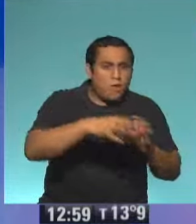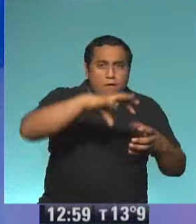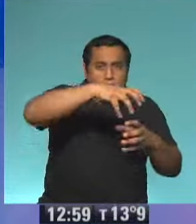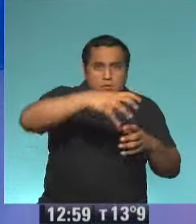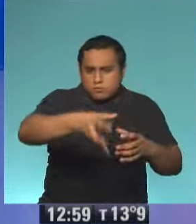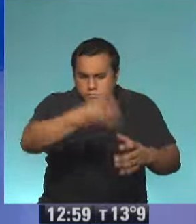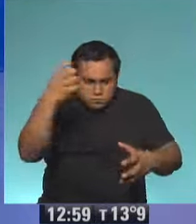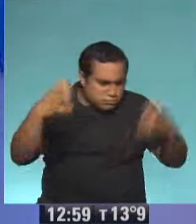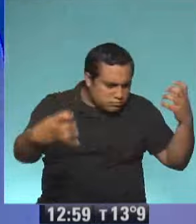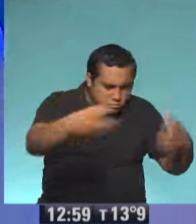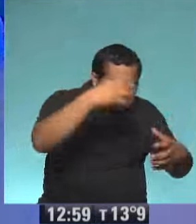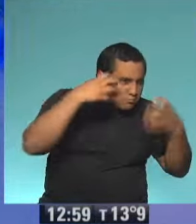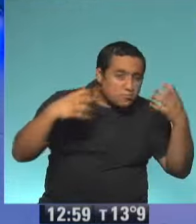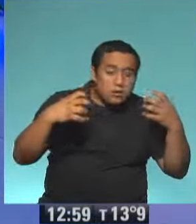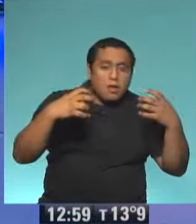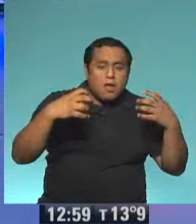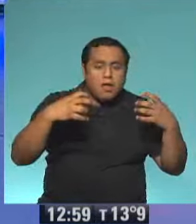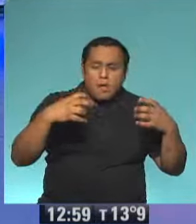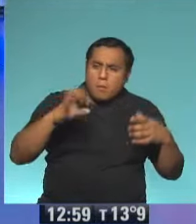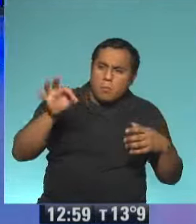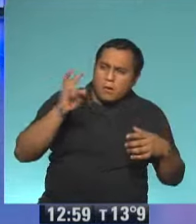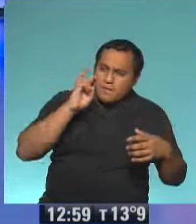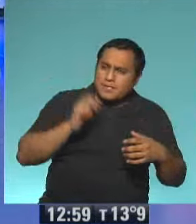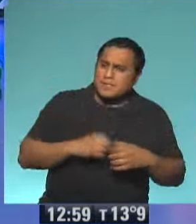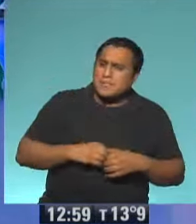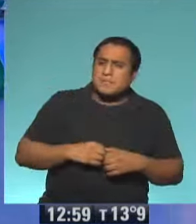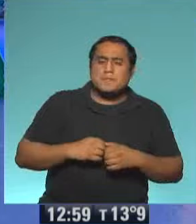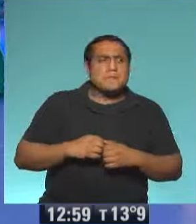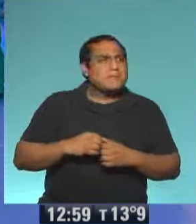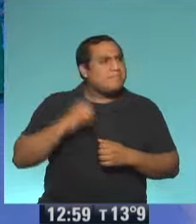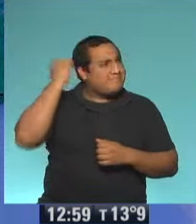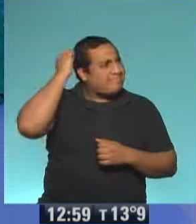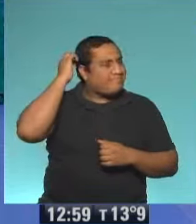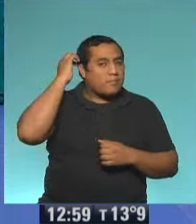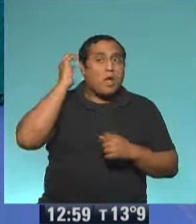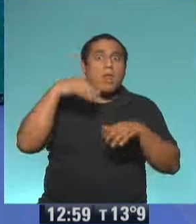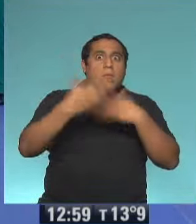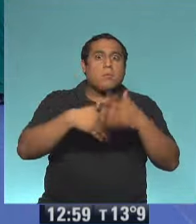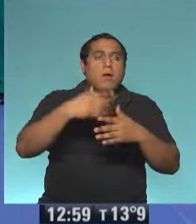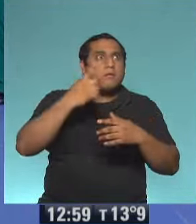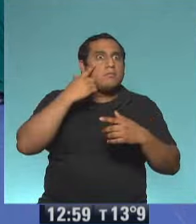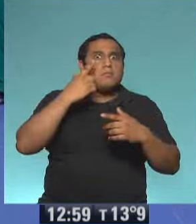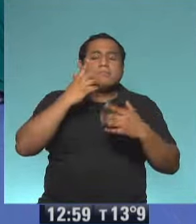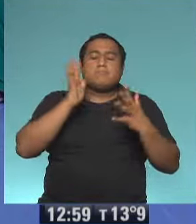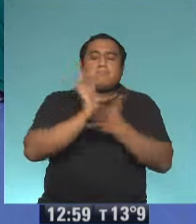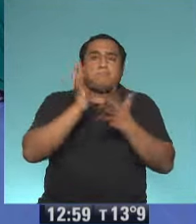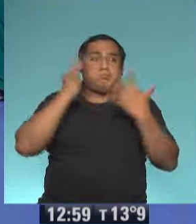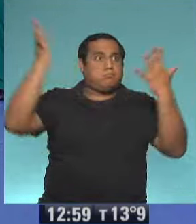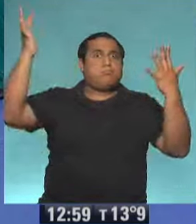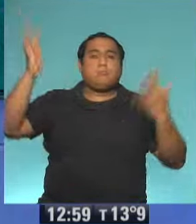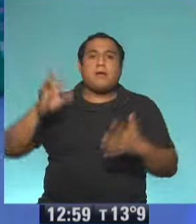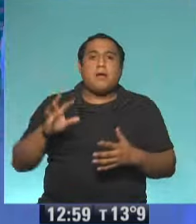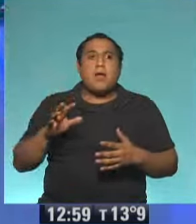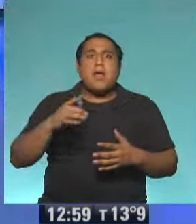frascos, siguió mirando la mosca y rascándose con los codos. De golpe se le iluminó la cara. ¡Talco!, gritó. ¡Talco es lo